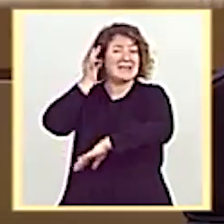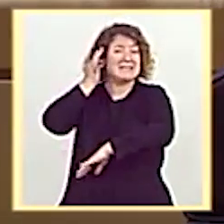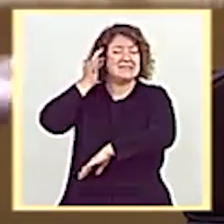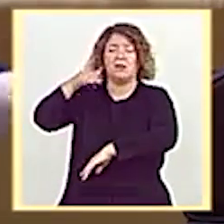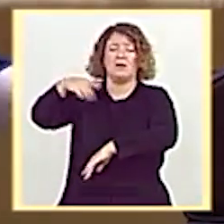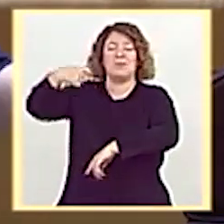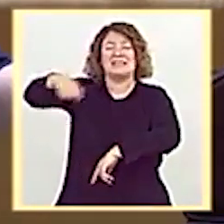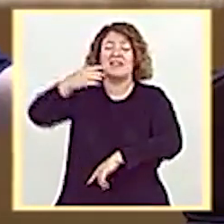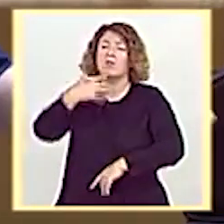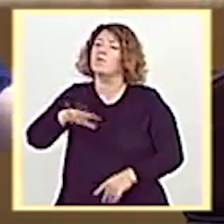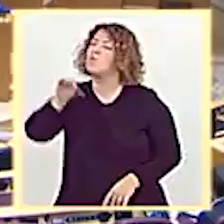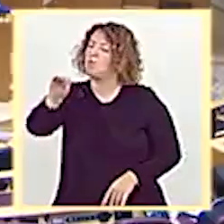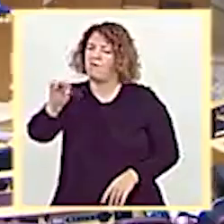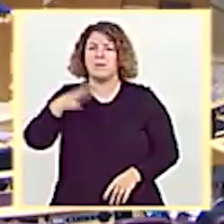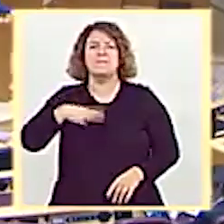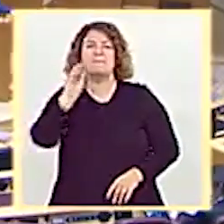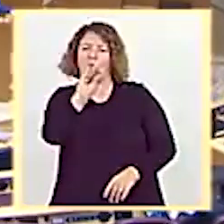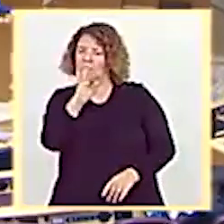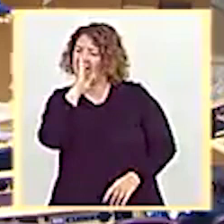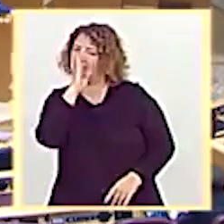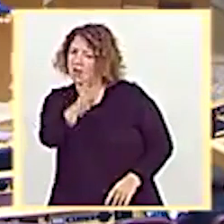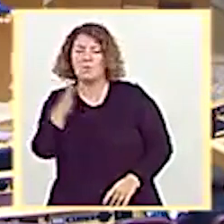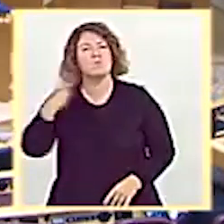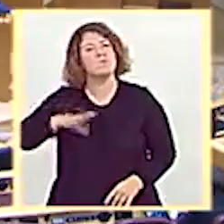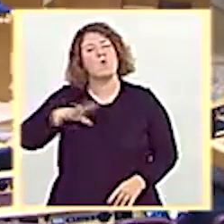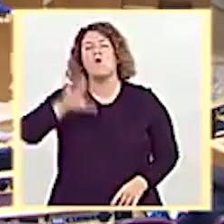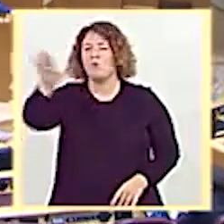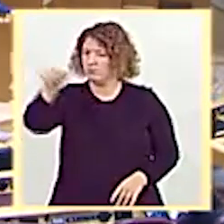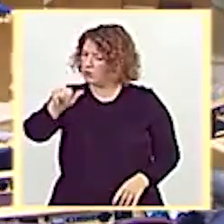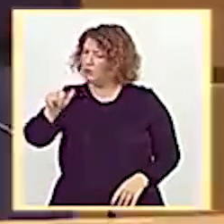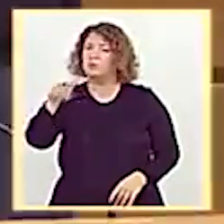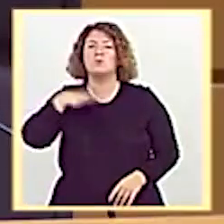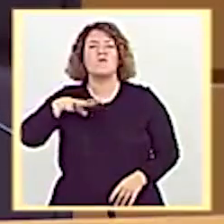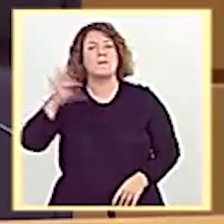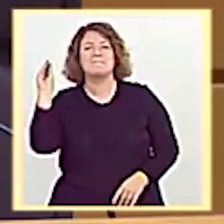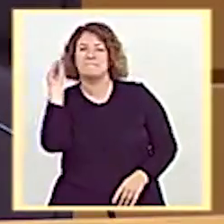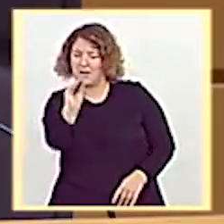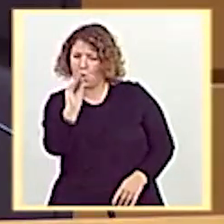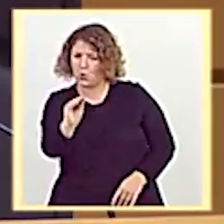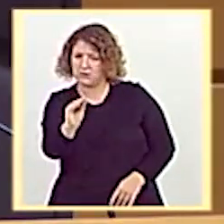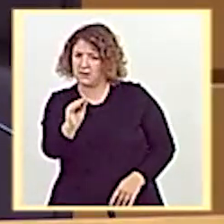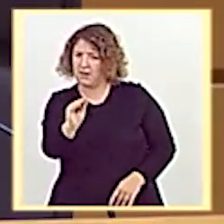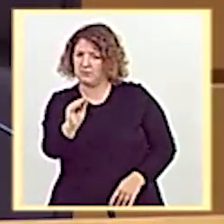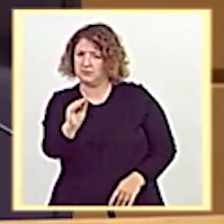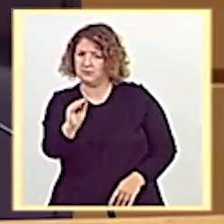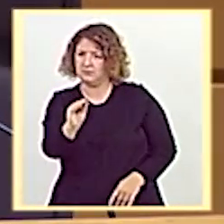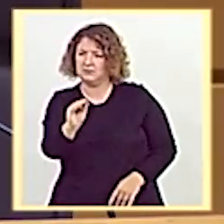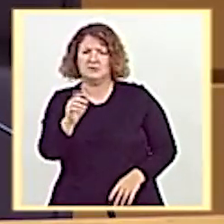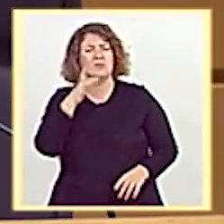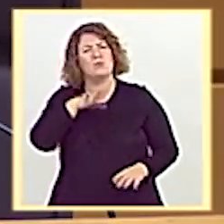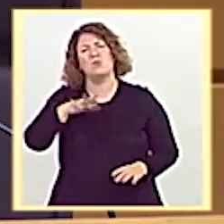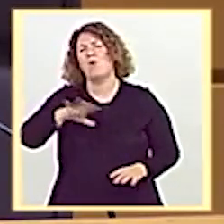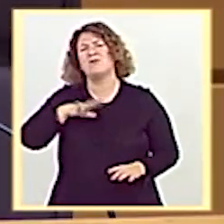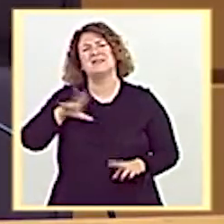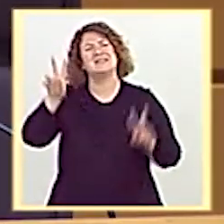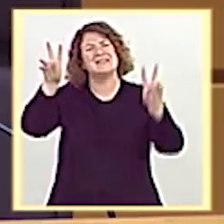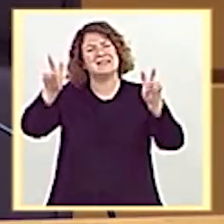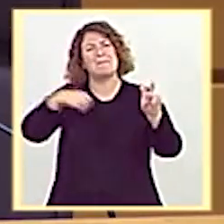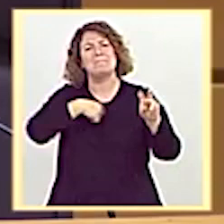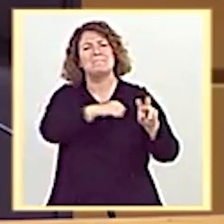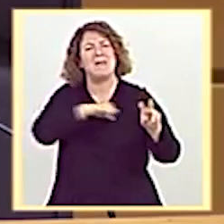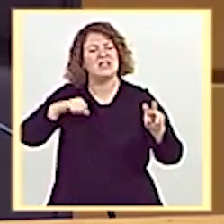la cuestión, por favor, señora presidenta. Le llamo a la cuestión por y favor. Evite hacer